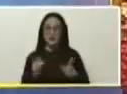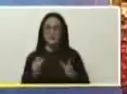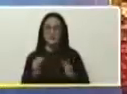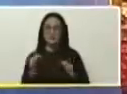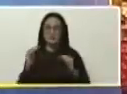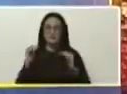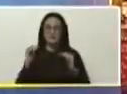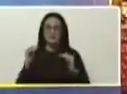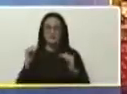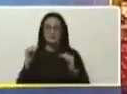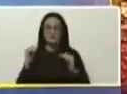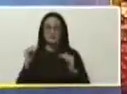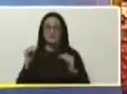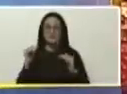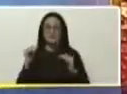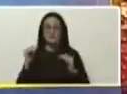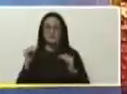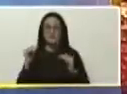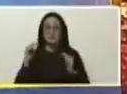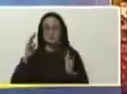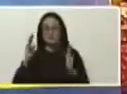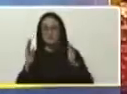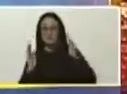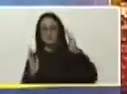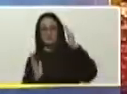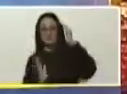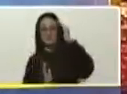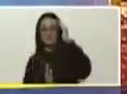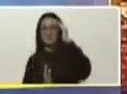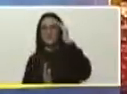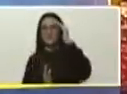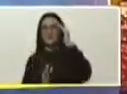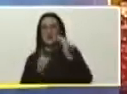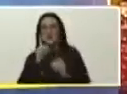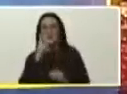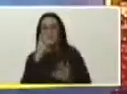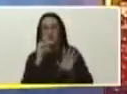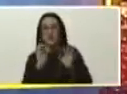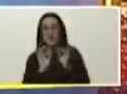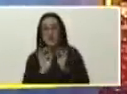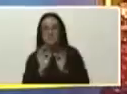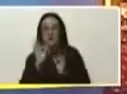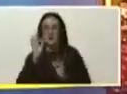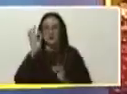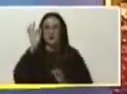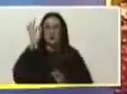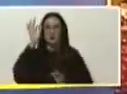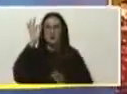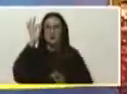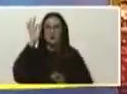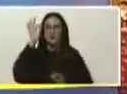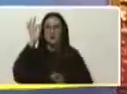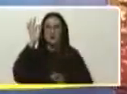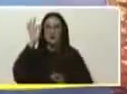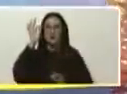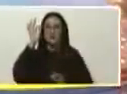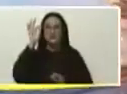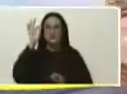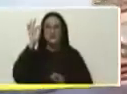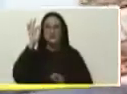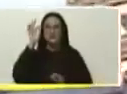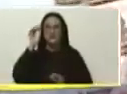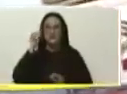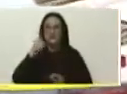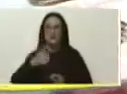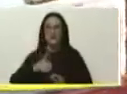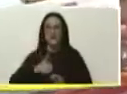inclinamos, si se pudiera, esos 180 metros van a ser más altas que